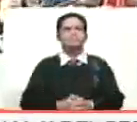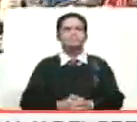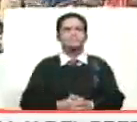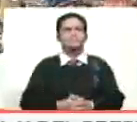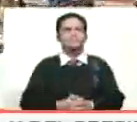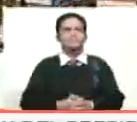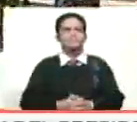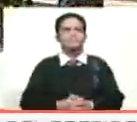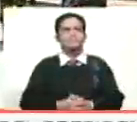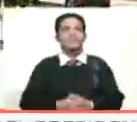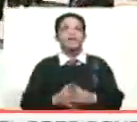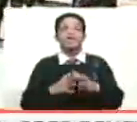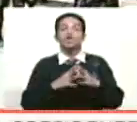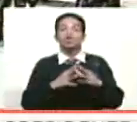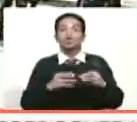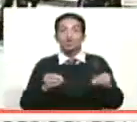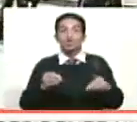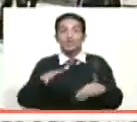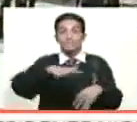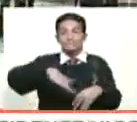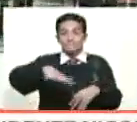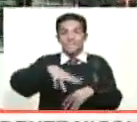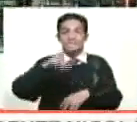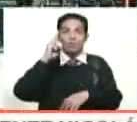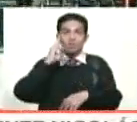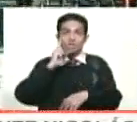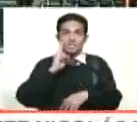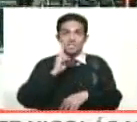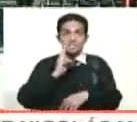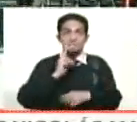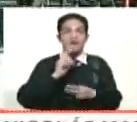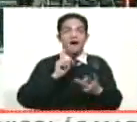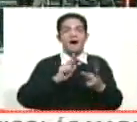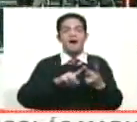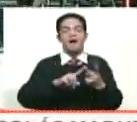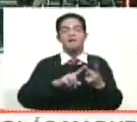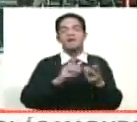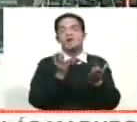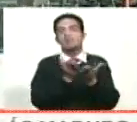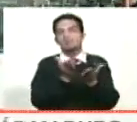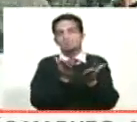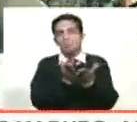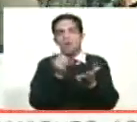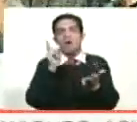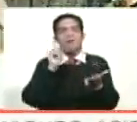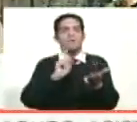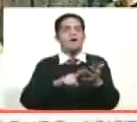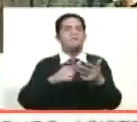en todas las plazas, Bolívar, en todos los cuarteles, escuelas, fábricas.